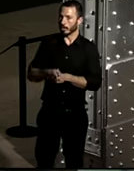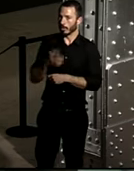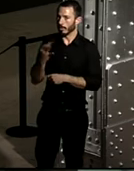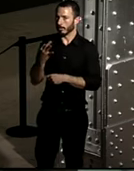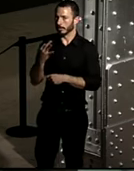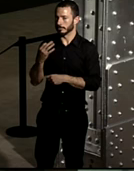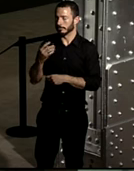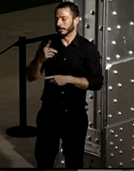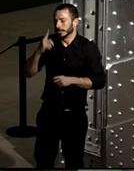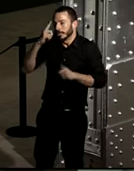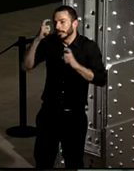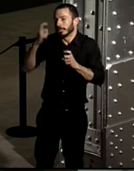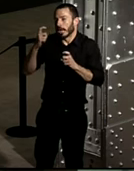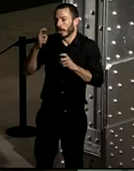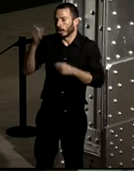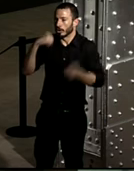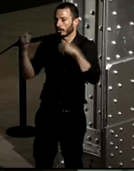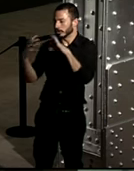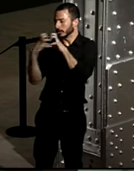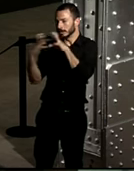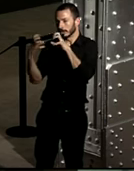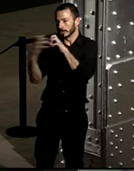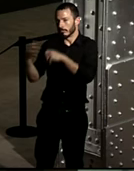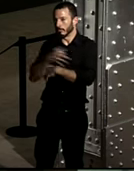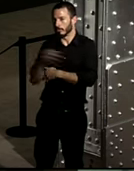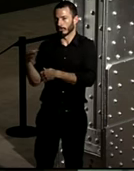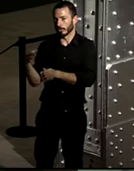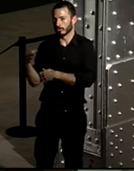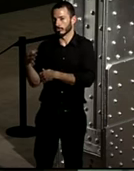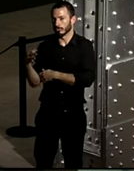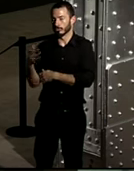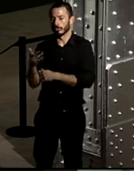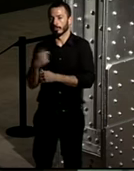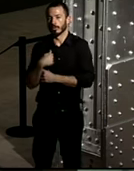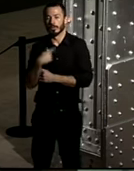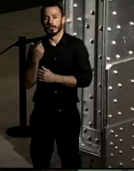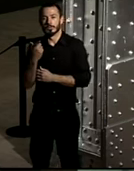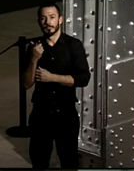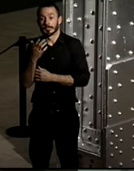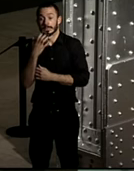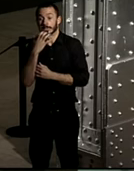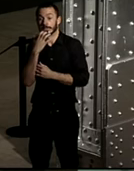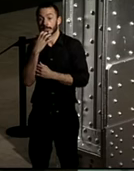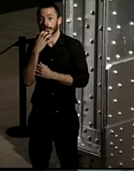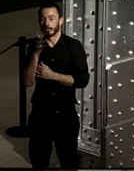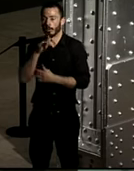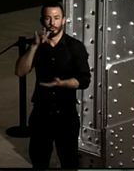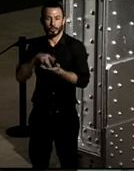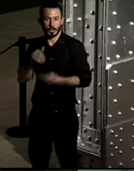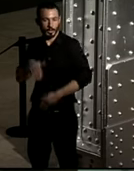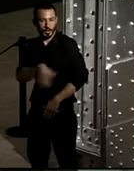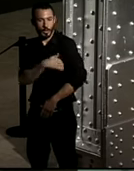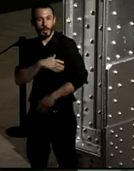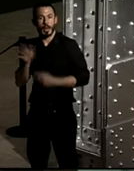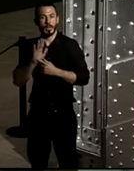procurar que pase. Yo, y se lo digo siempre en clase a los de la escuela de cine, si no vais a trabajar con los actores, dedicaros a